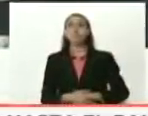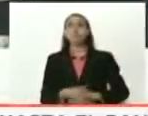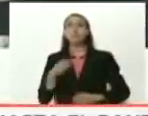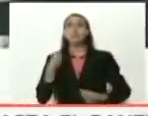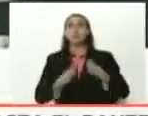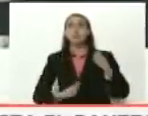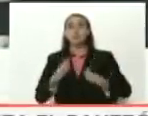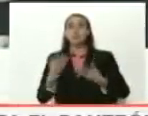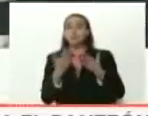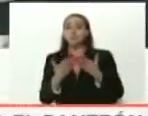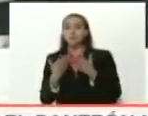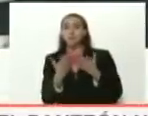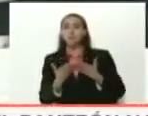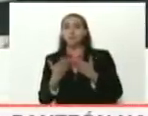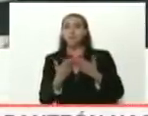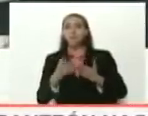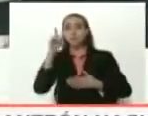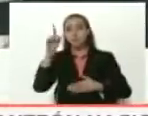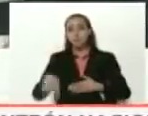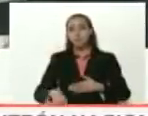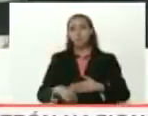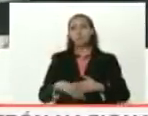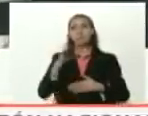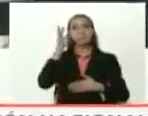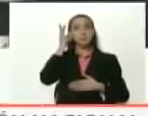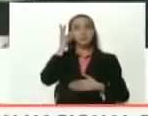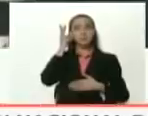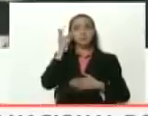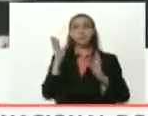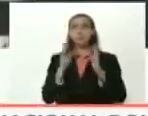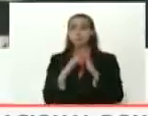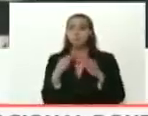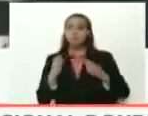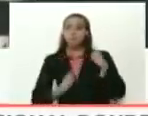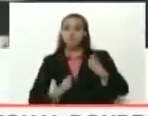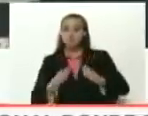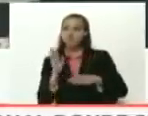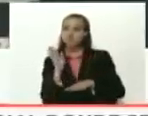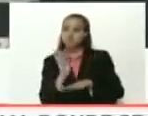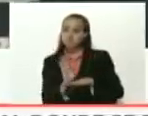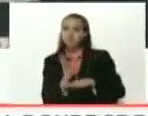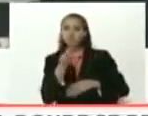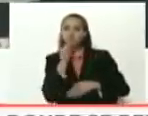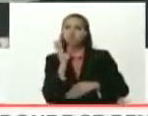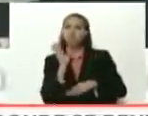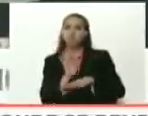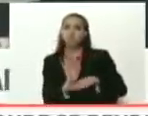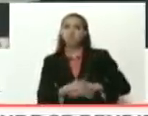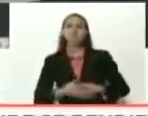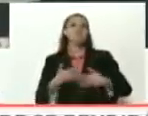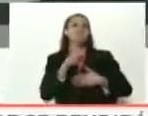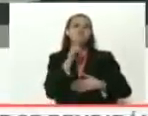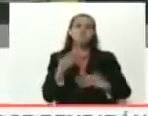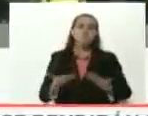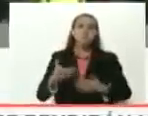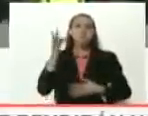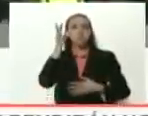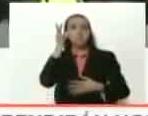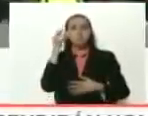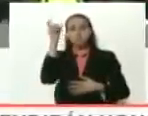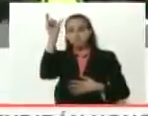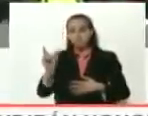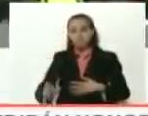por los estudios, la que está preocupada por la vivienda, por la alimentación, es la mujer venezolana. Y si la